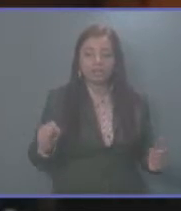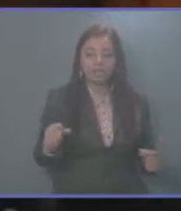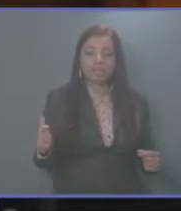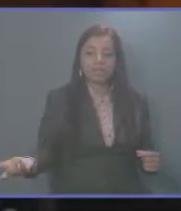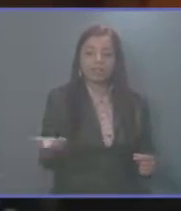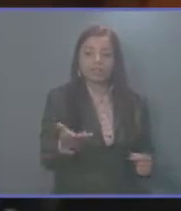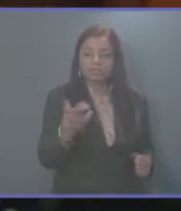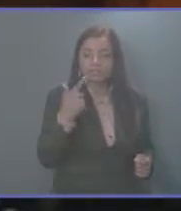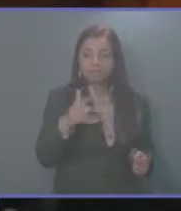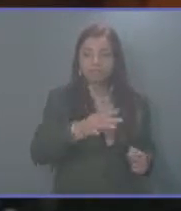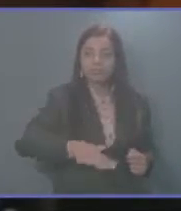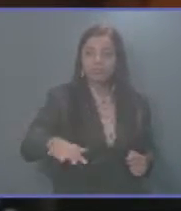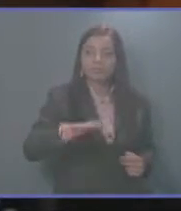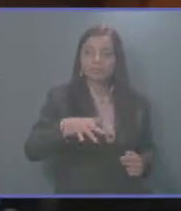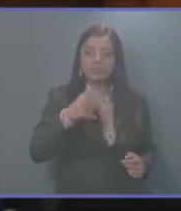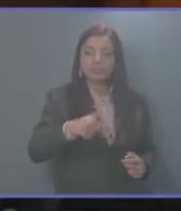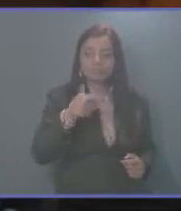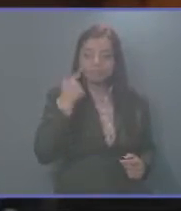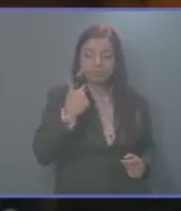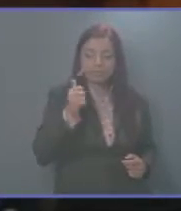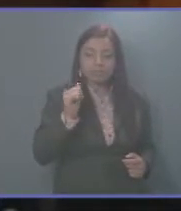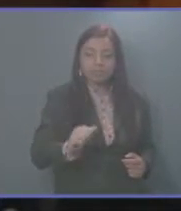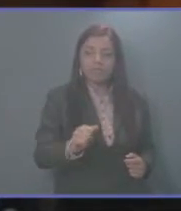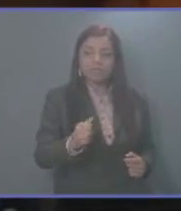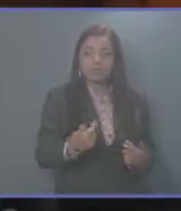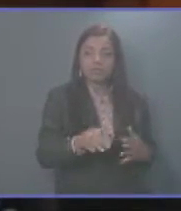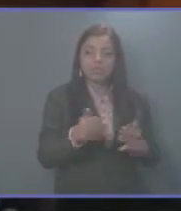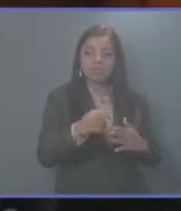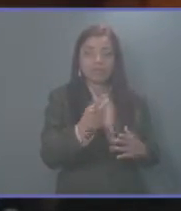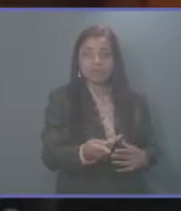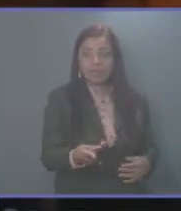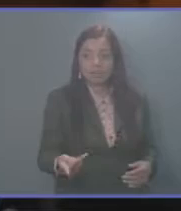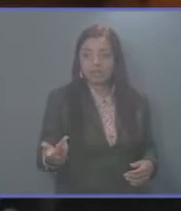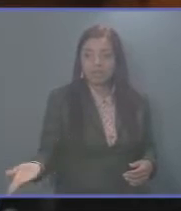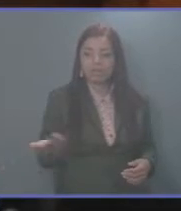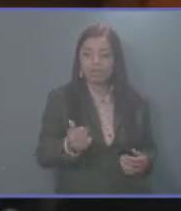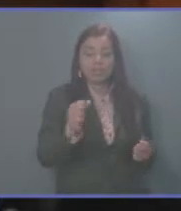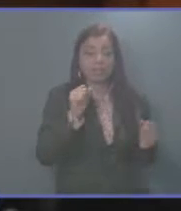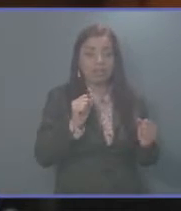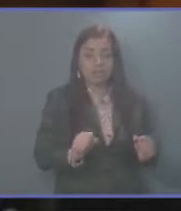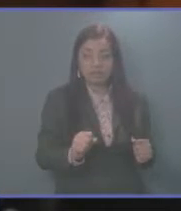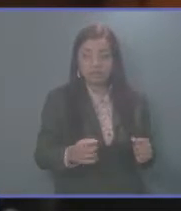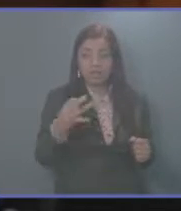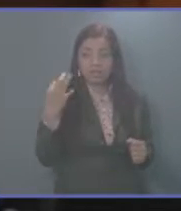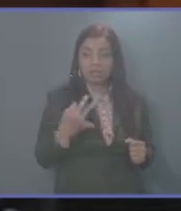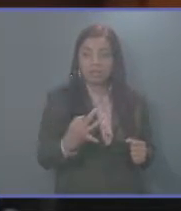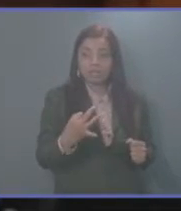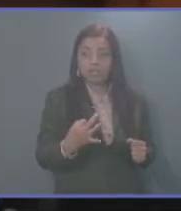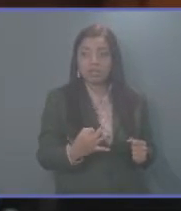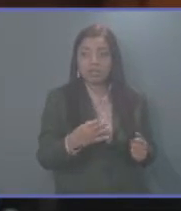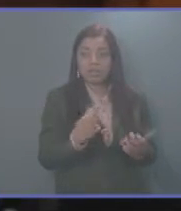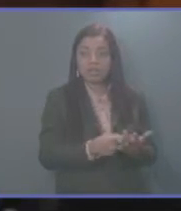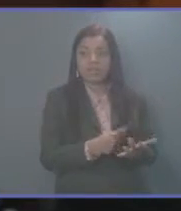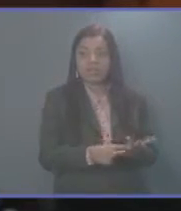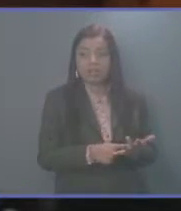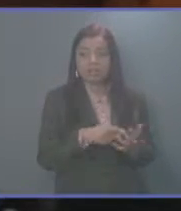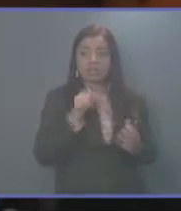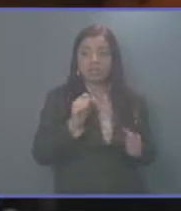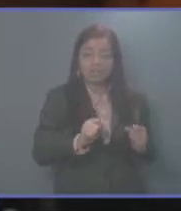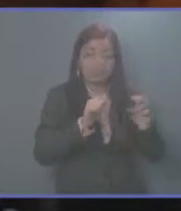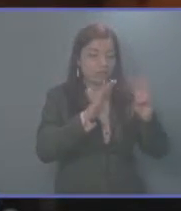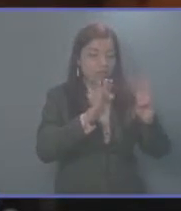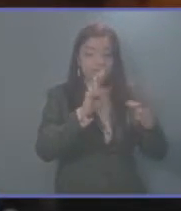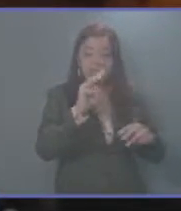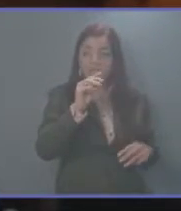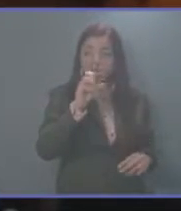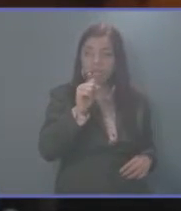para almacenar productos pirotécnicos respecto a la distancia deberán ubicarse a 8